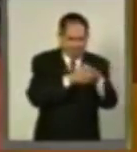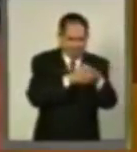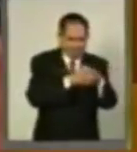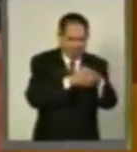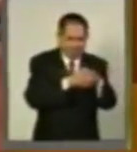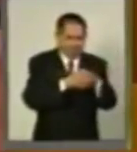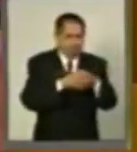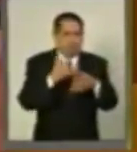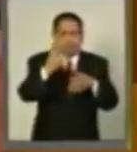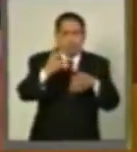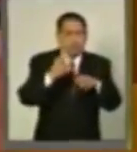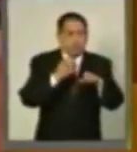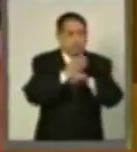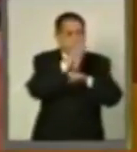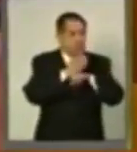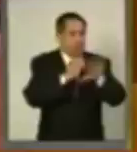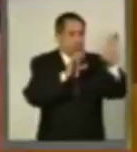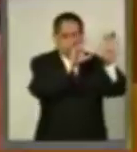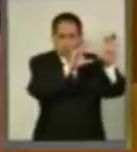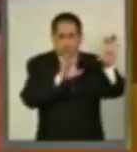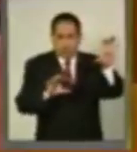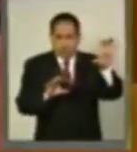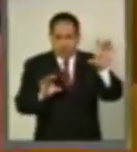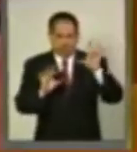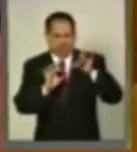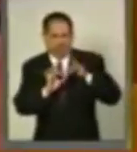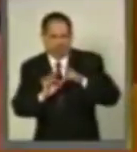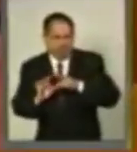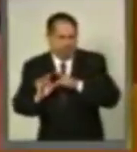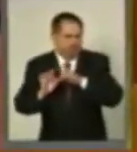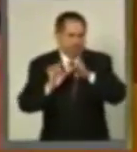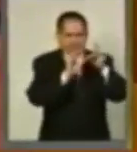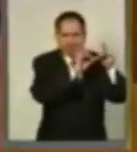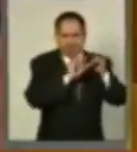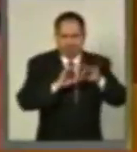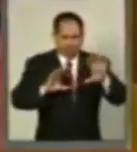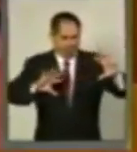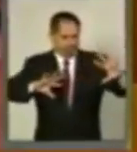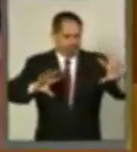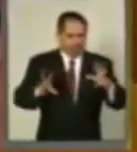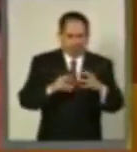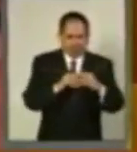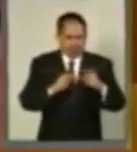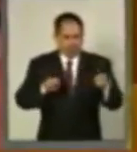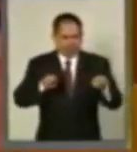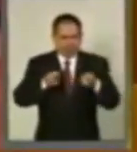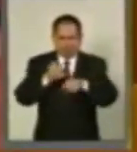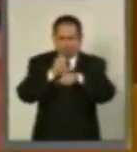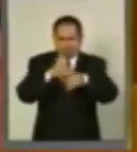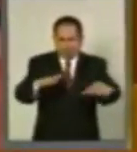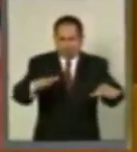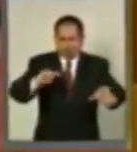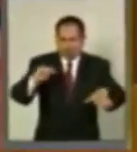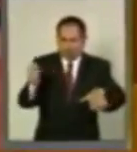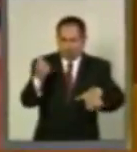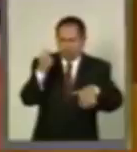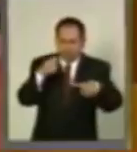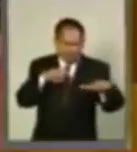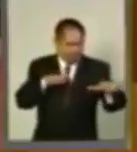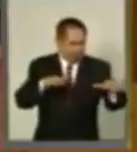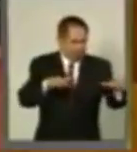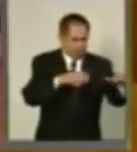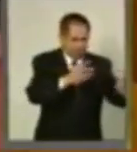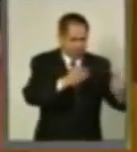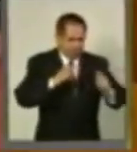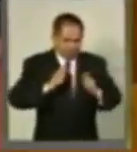en 5 regiones del país, que son tener toda la información, toda la tecnología al